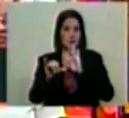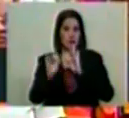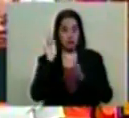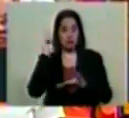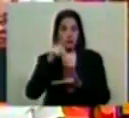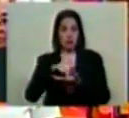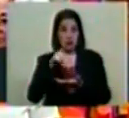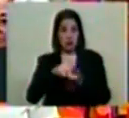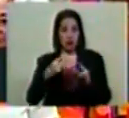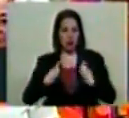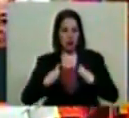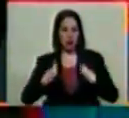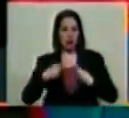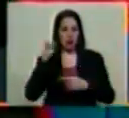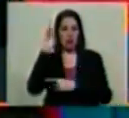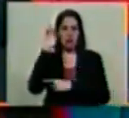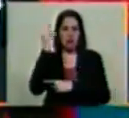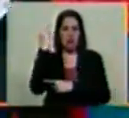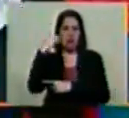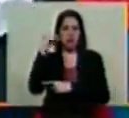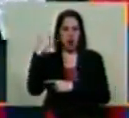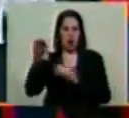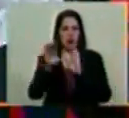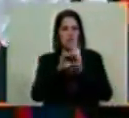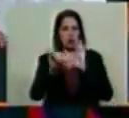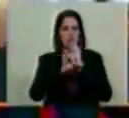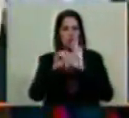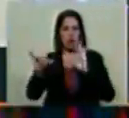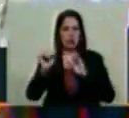presentes, que viva la Asamblea Nacional Constituyente.